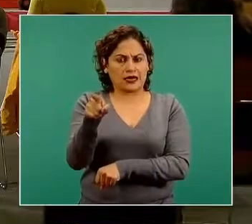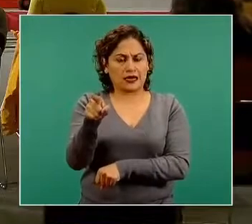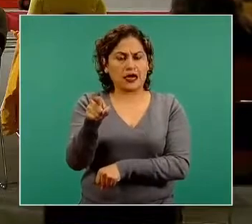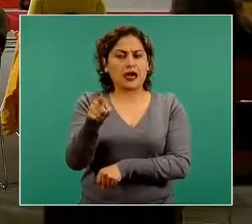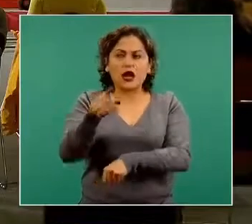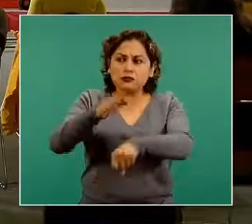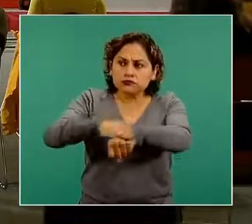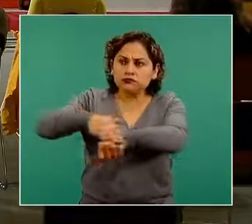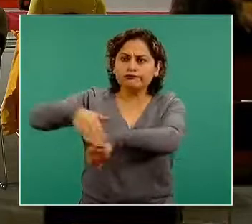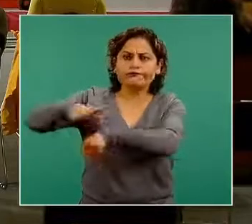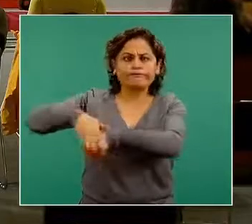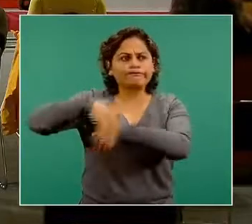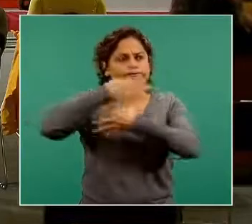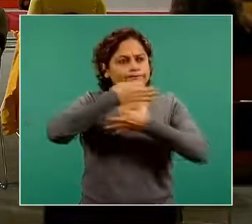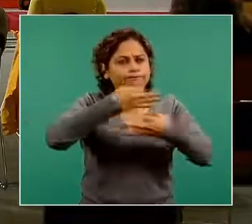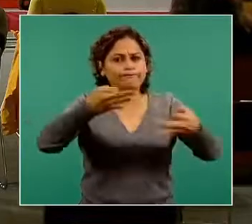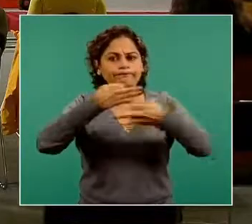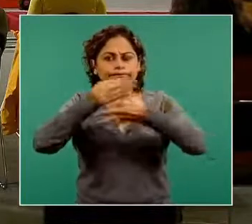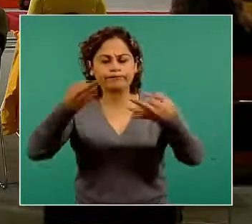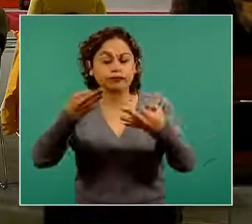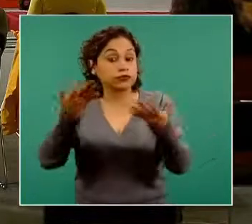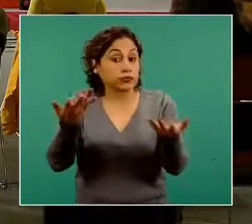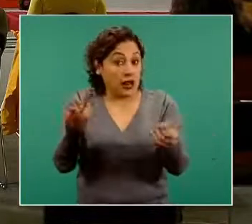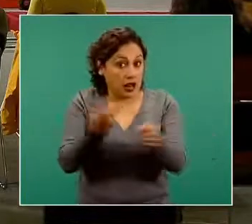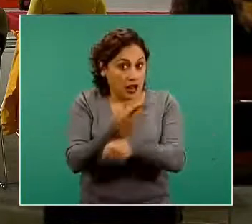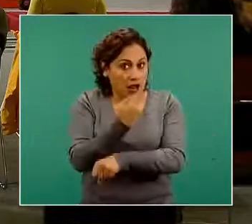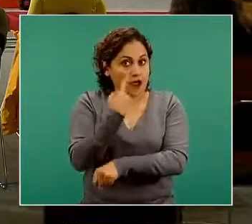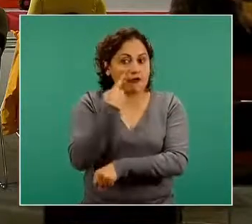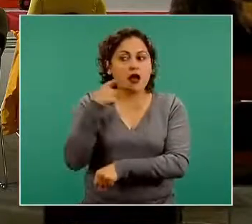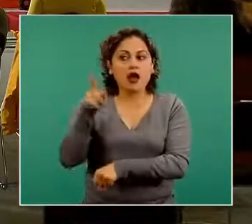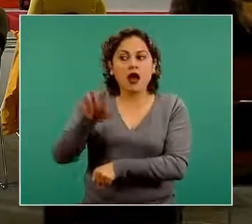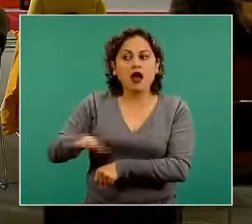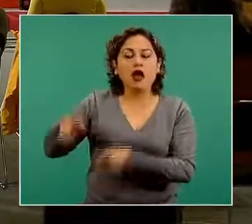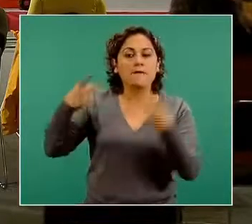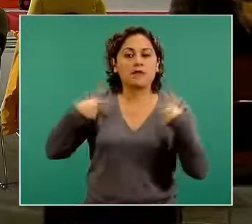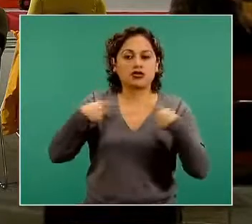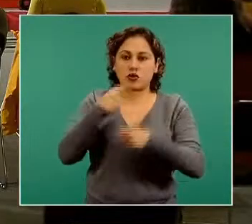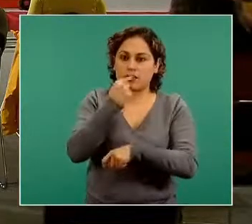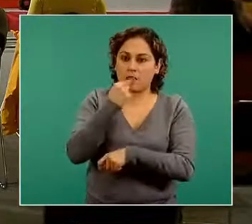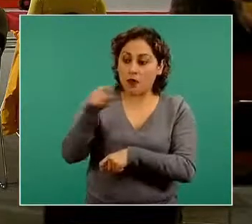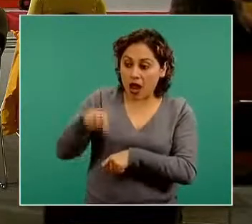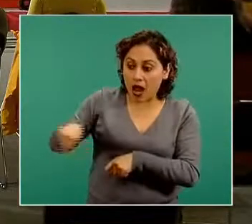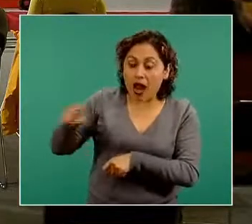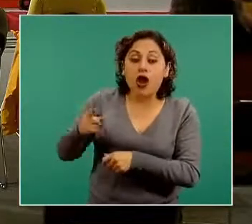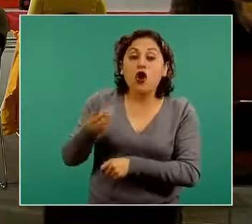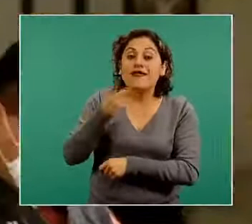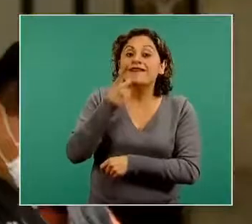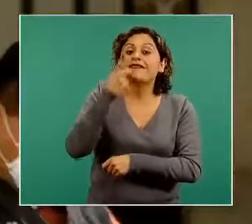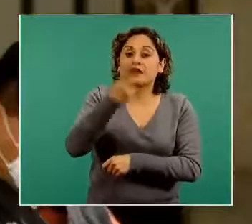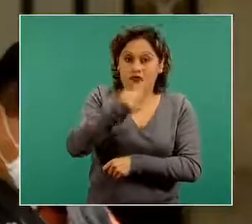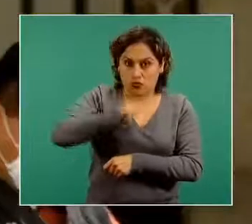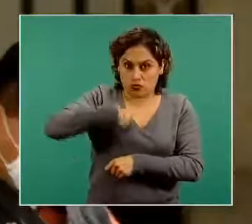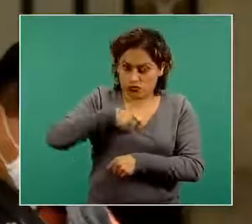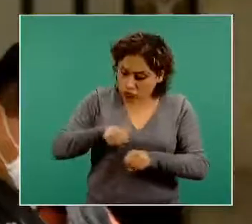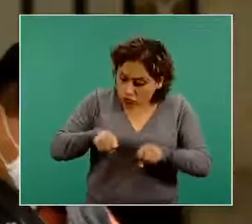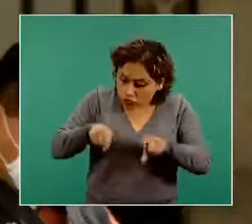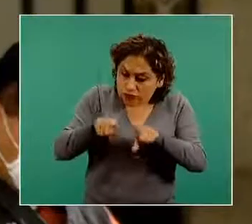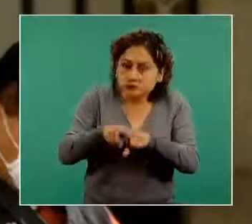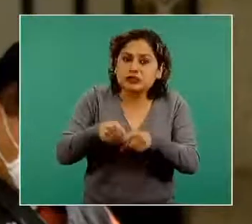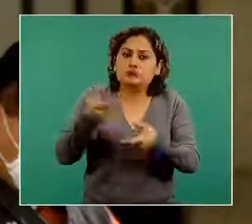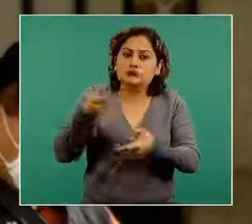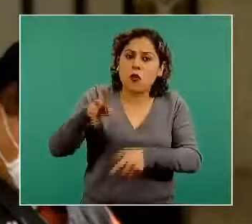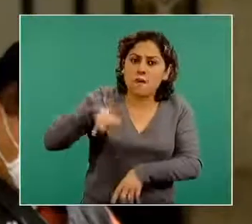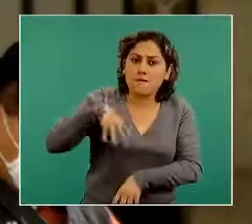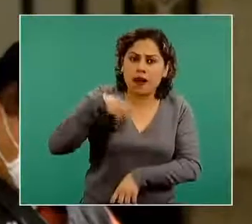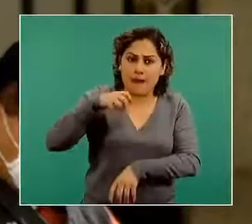de policías, estamos hablando de inspectores que dicen: nosotros también estamos en la primera línea de lucha contra el COVID. A nosotros nos toca la